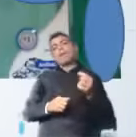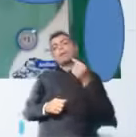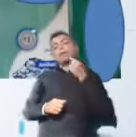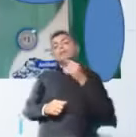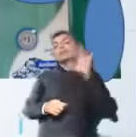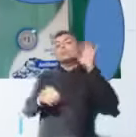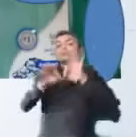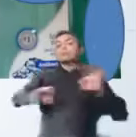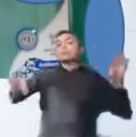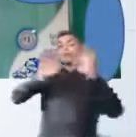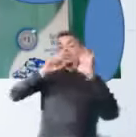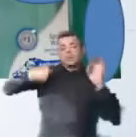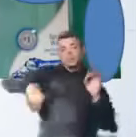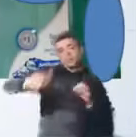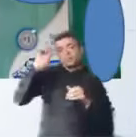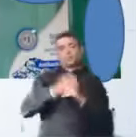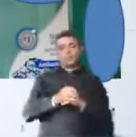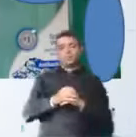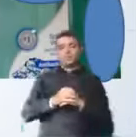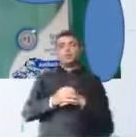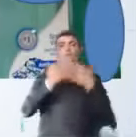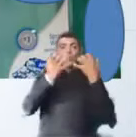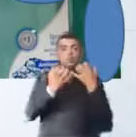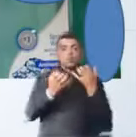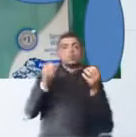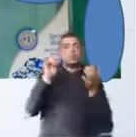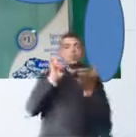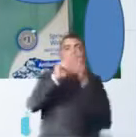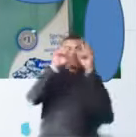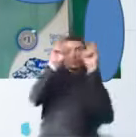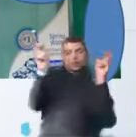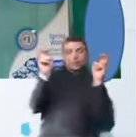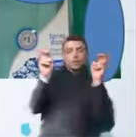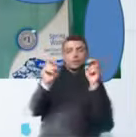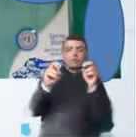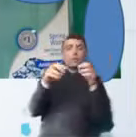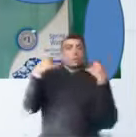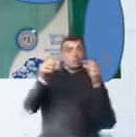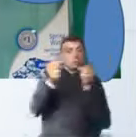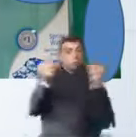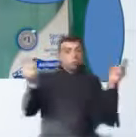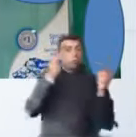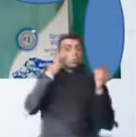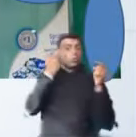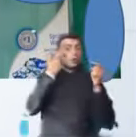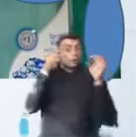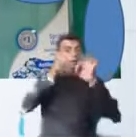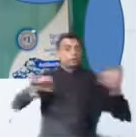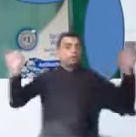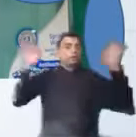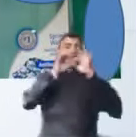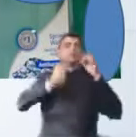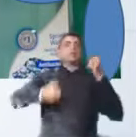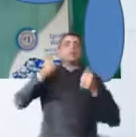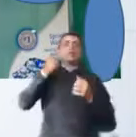Ahora, y quiero tocar este tema que me parece demasiado importante, y es el tema de los geles